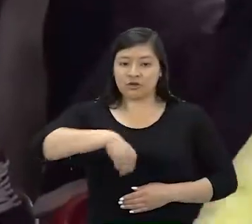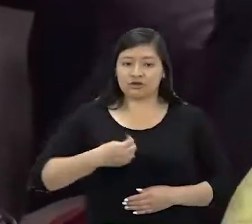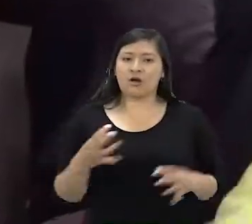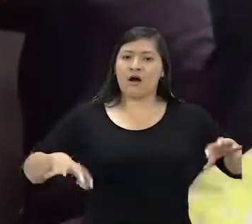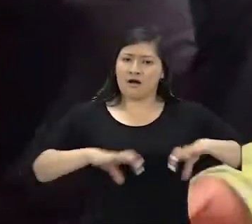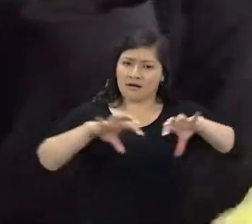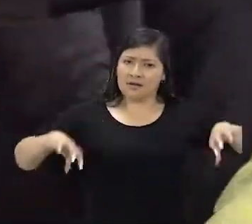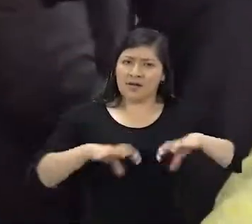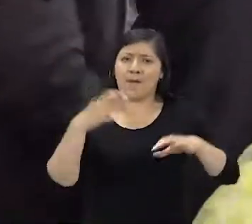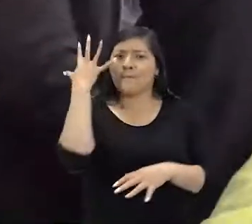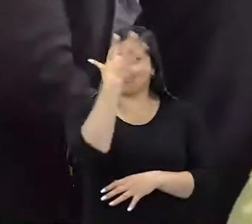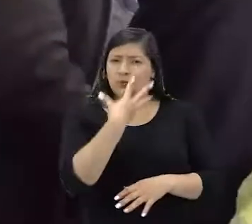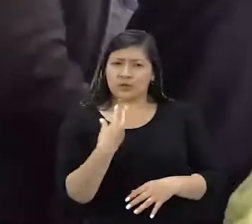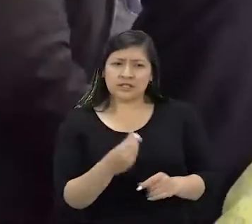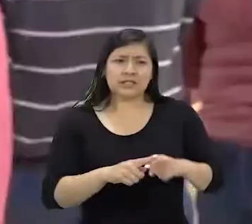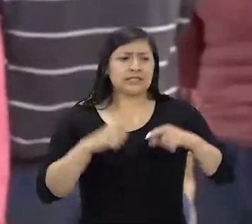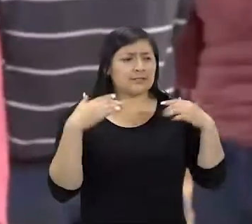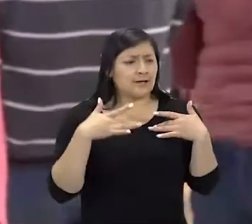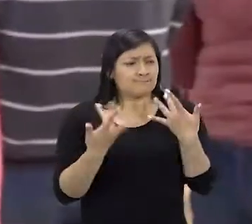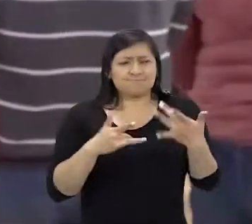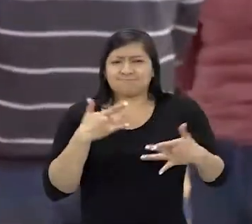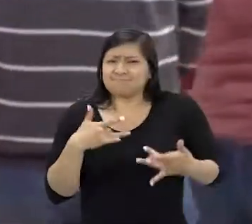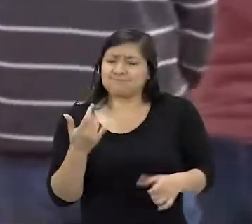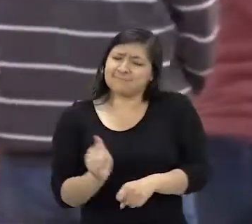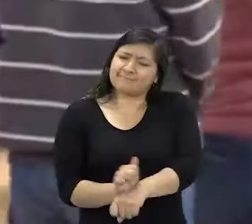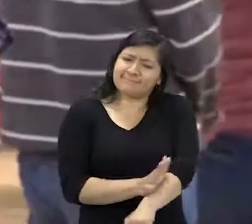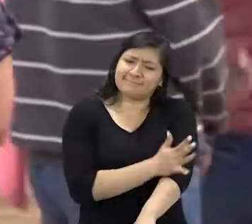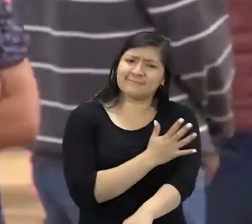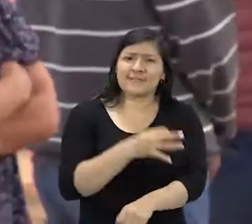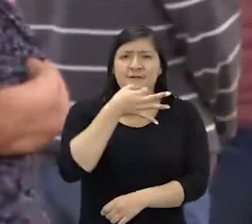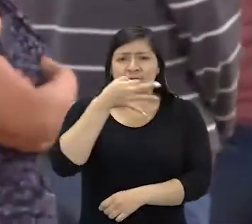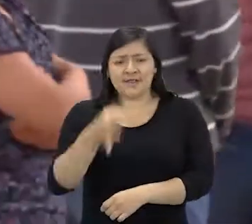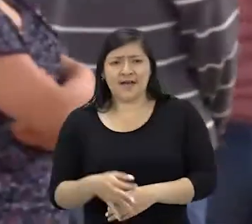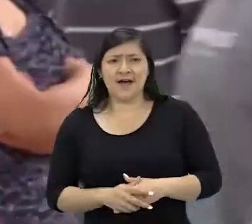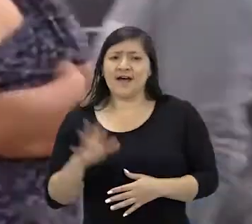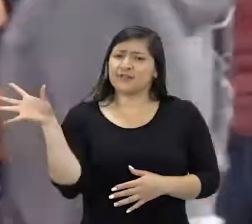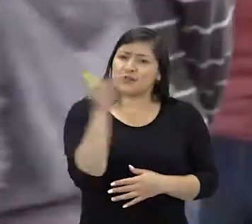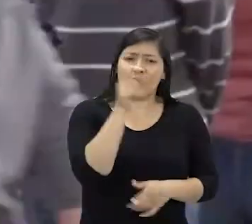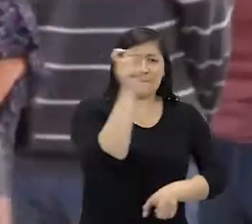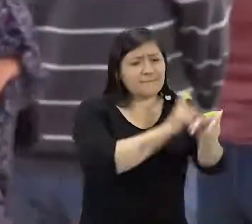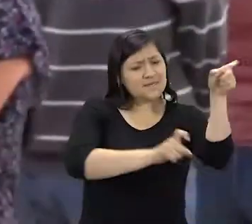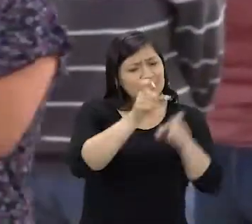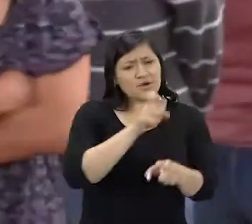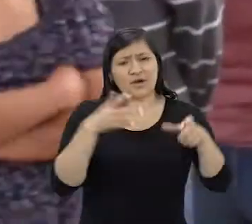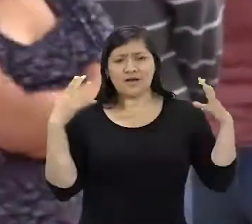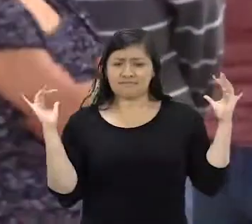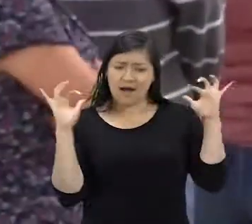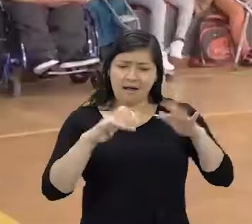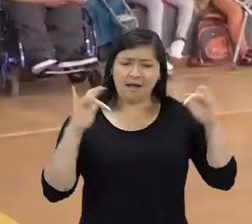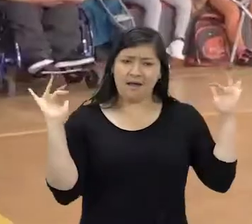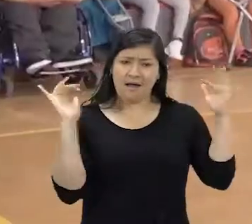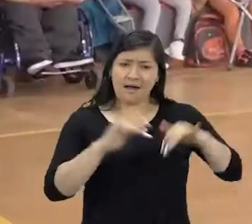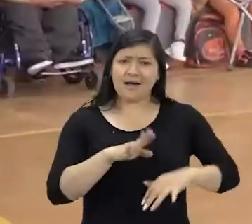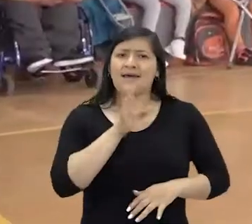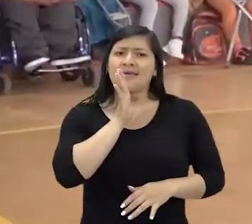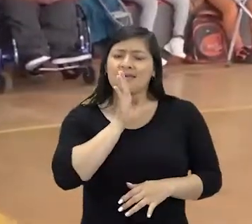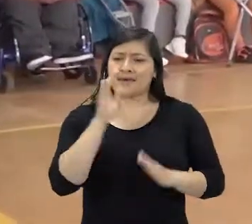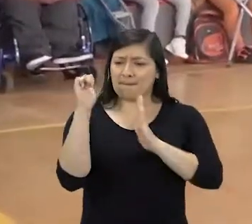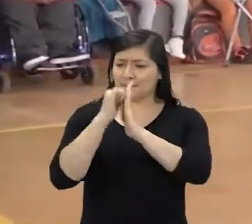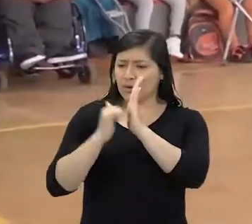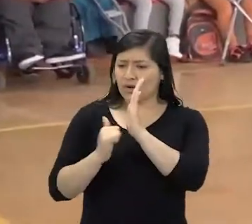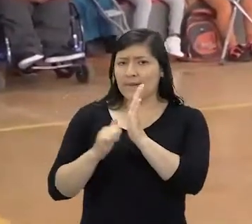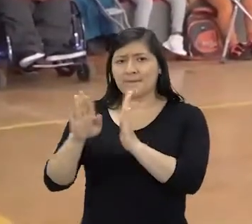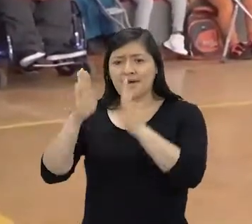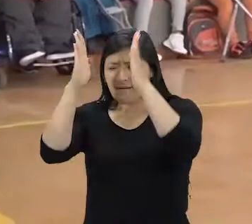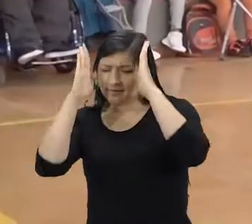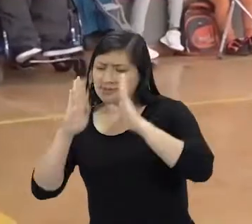Tuvimos una actividad muy linda, muy emotiva, donde se unieron todos los integrantes que hacen parte del